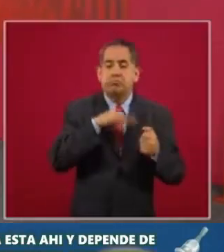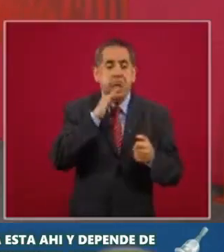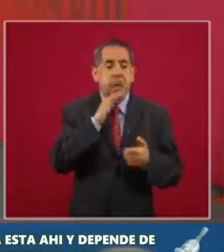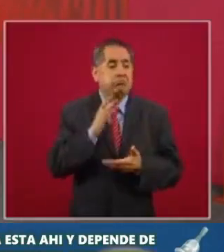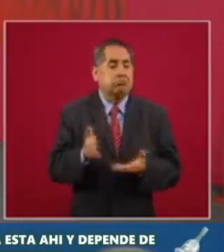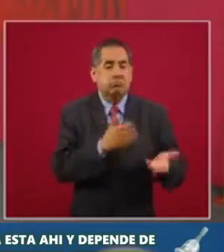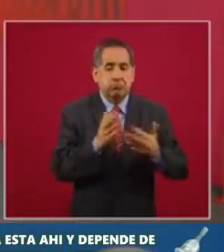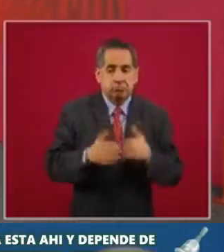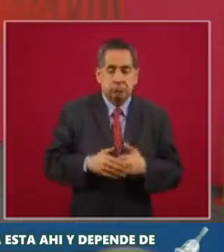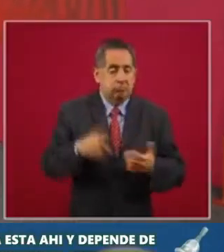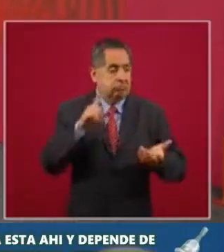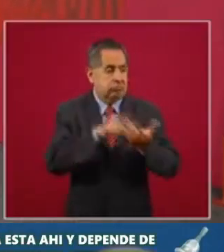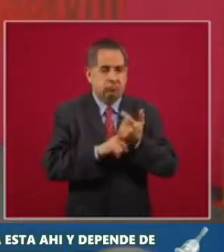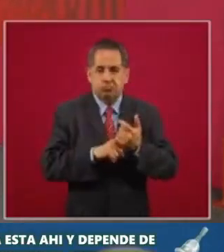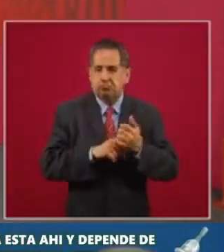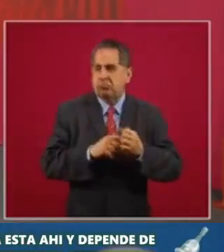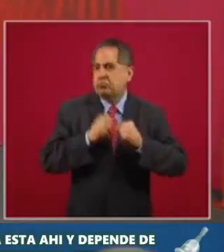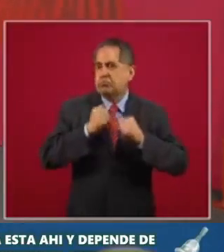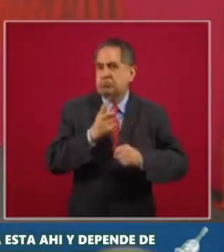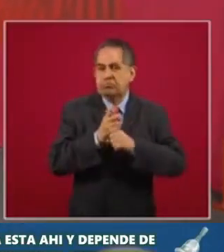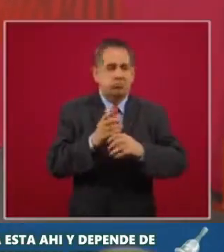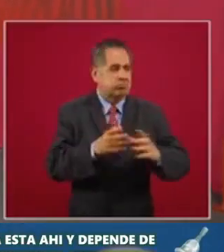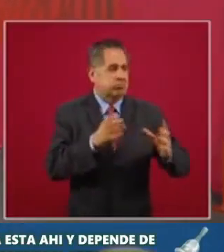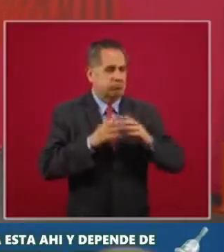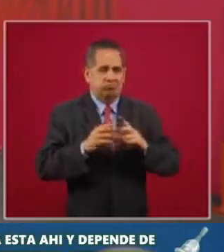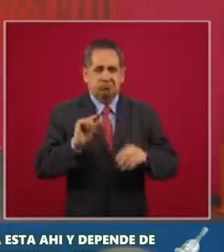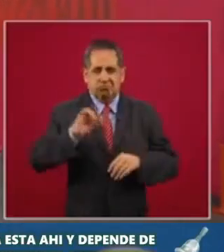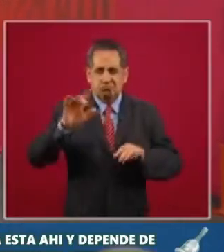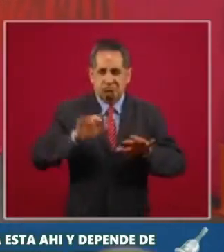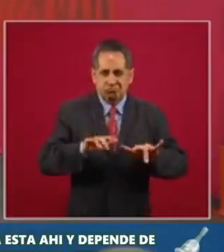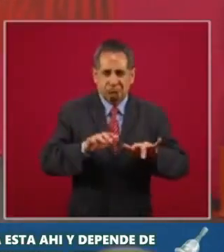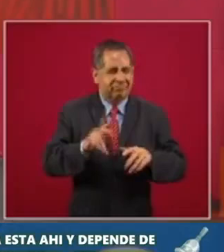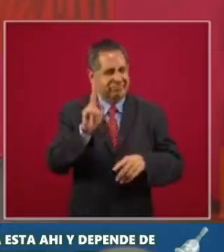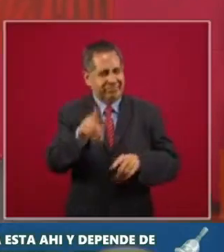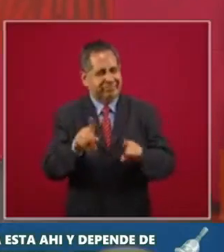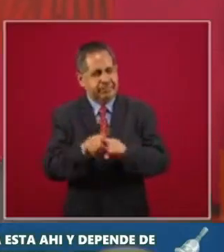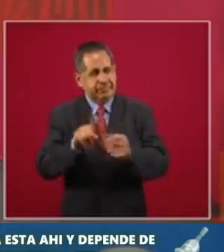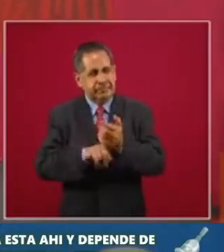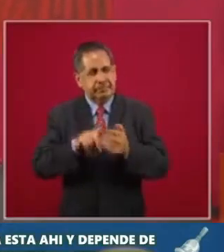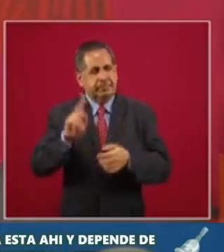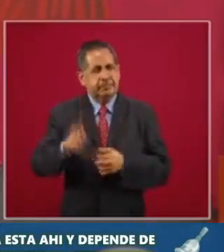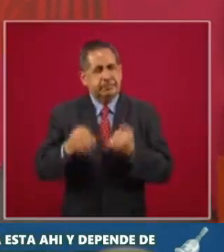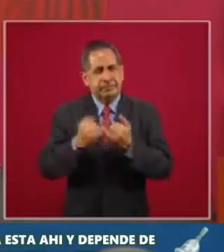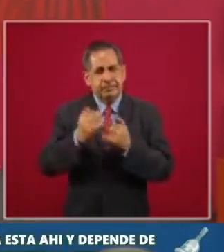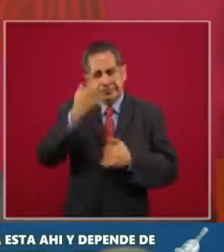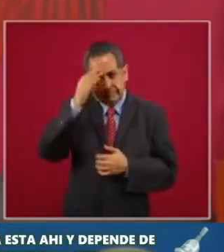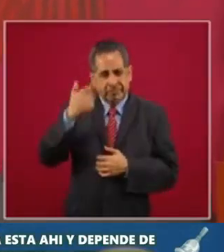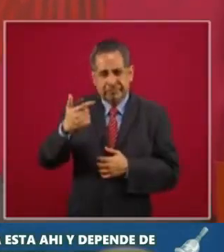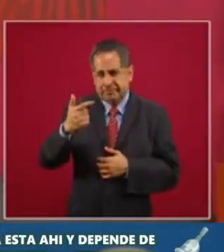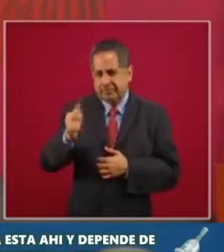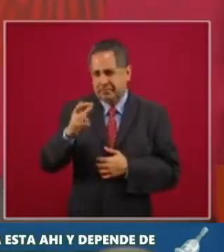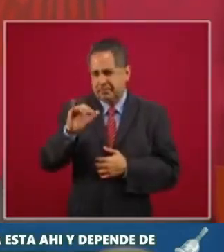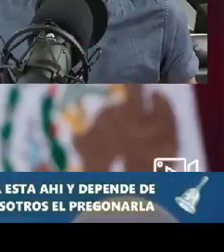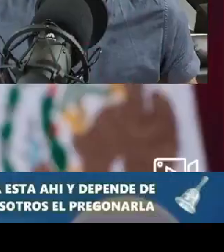un búnker con alta tecnología así como los que tenía García Luna